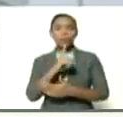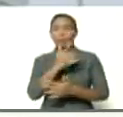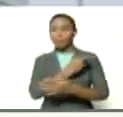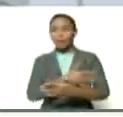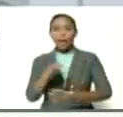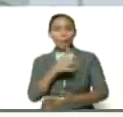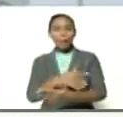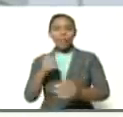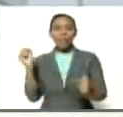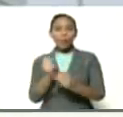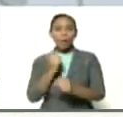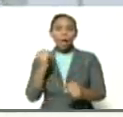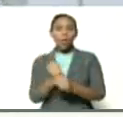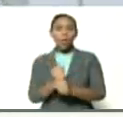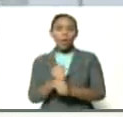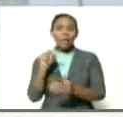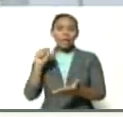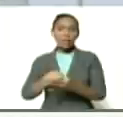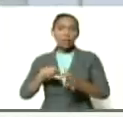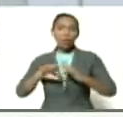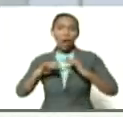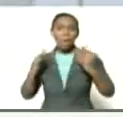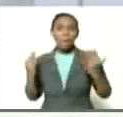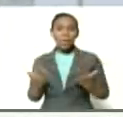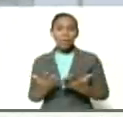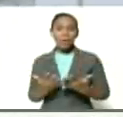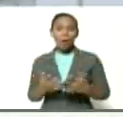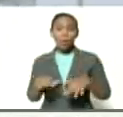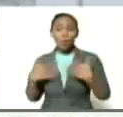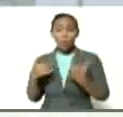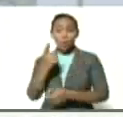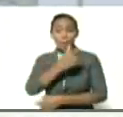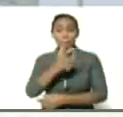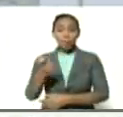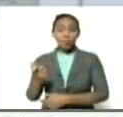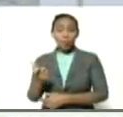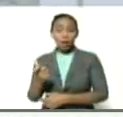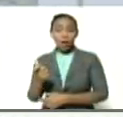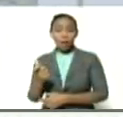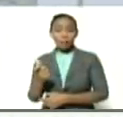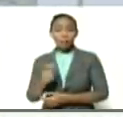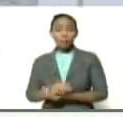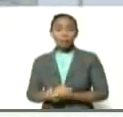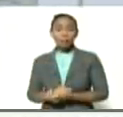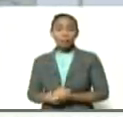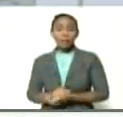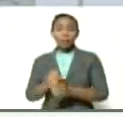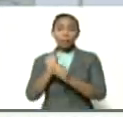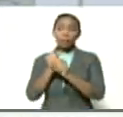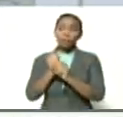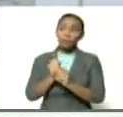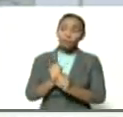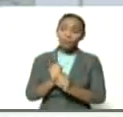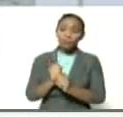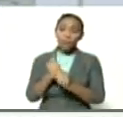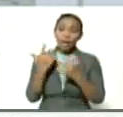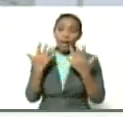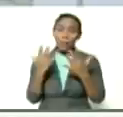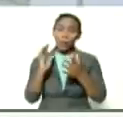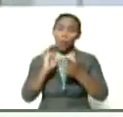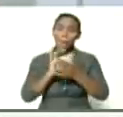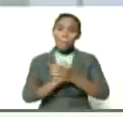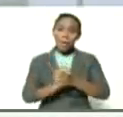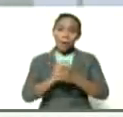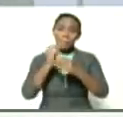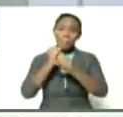miles de trabajadores en medio de la pandemia. Cuando el ciudadano, cuando la ciudadana espera la mano amiga,